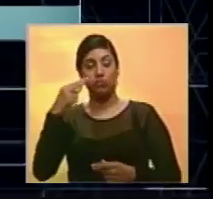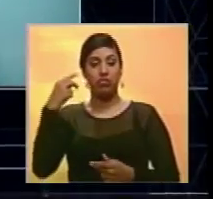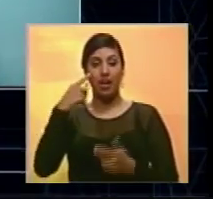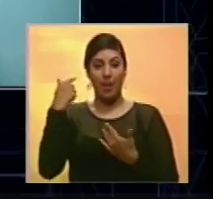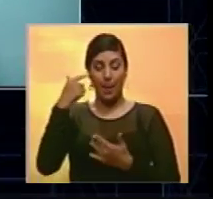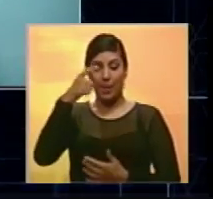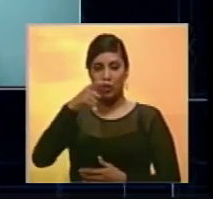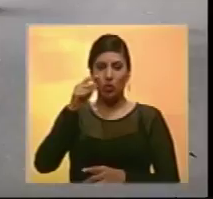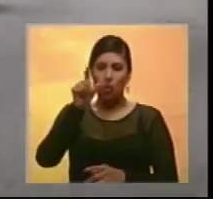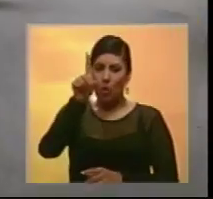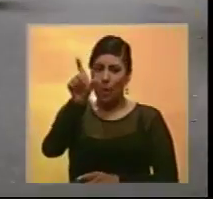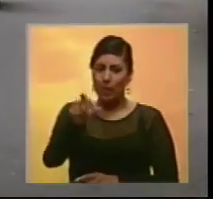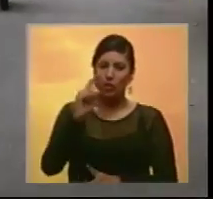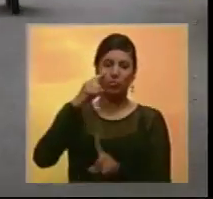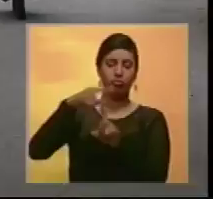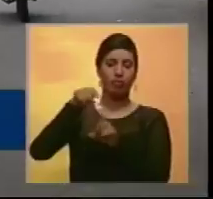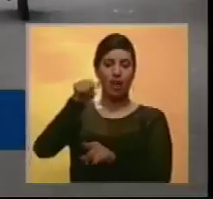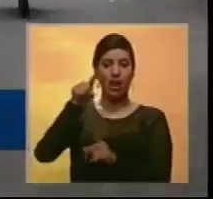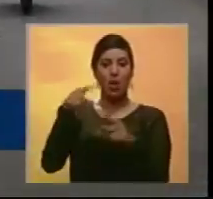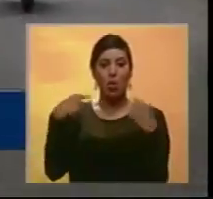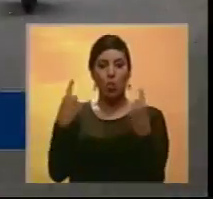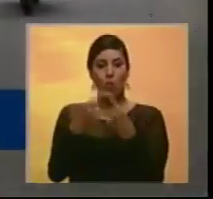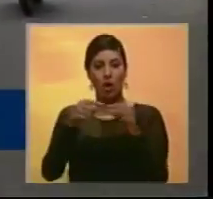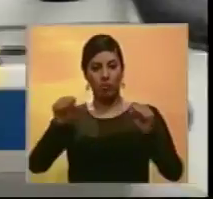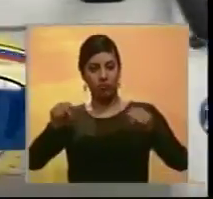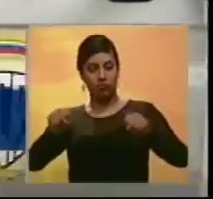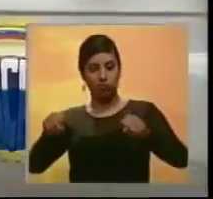de la víctima a uno de ellos cuando llegaba en